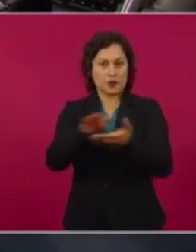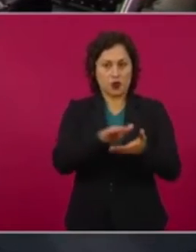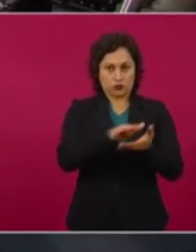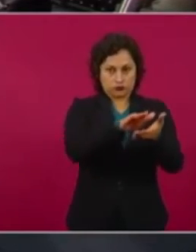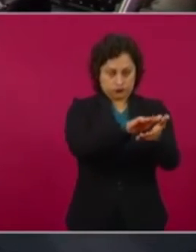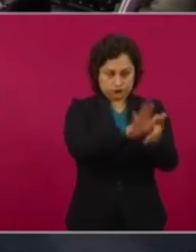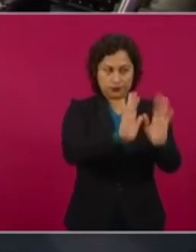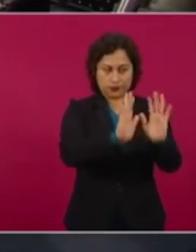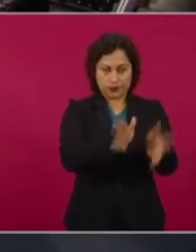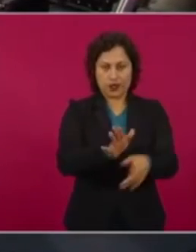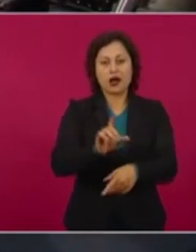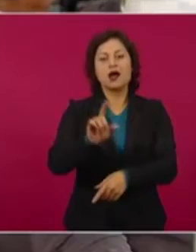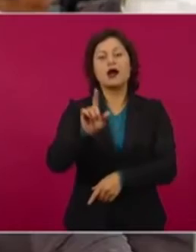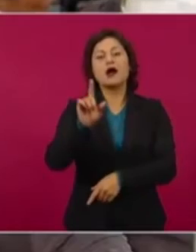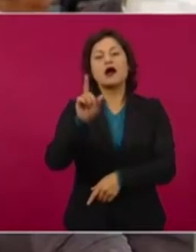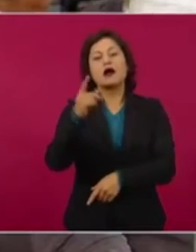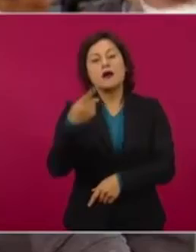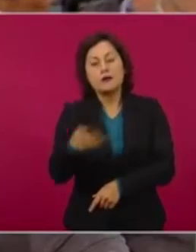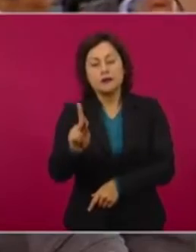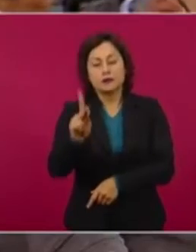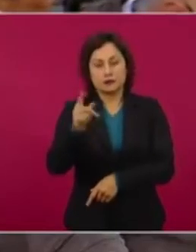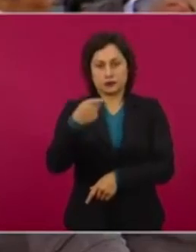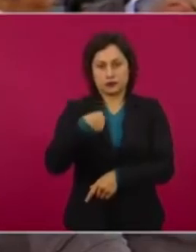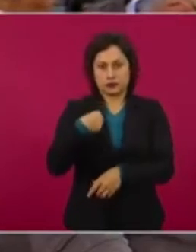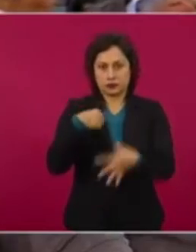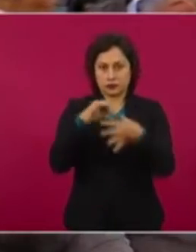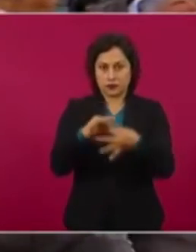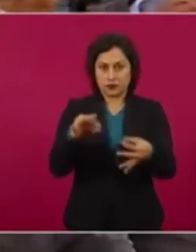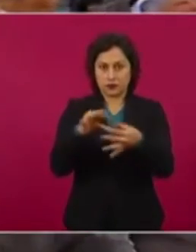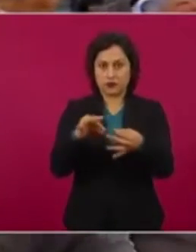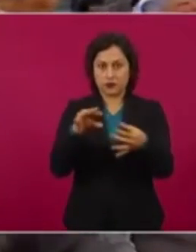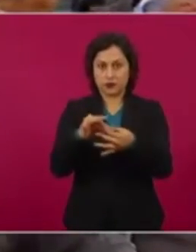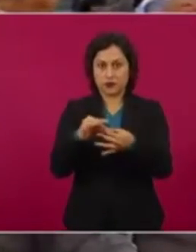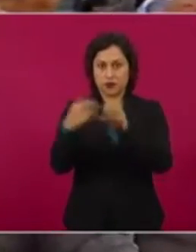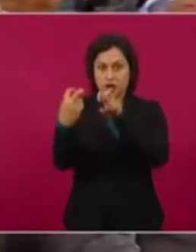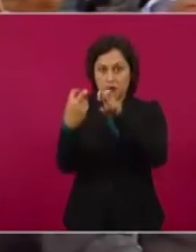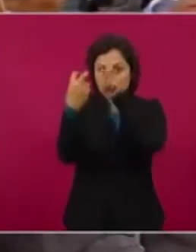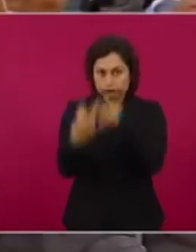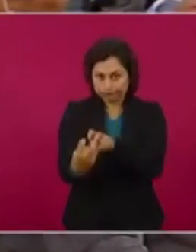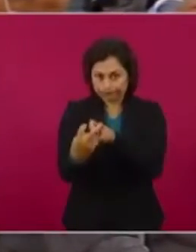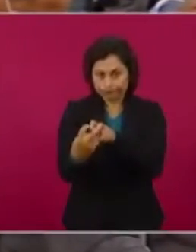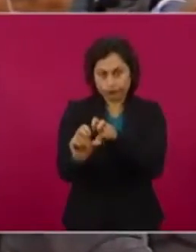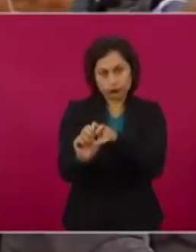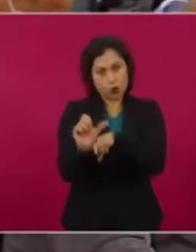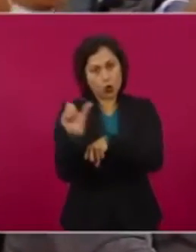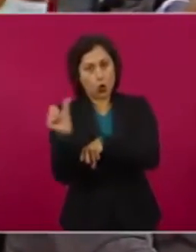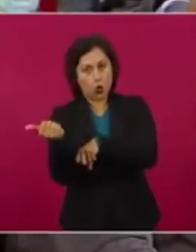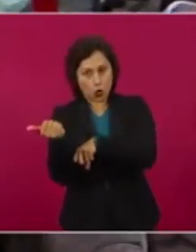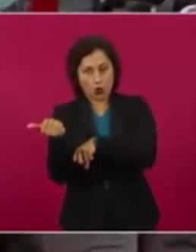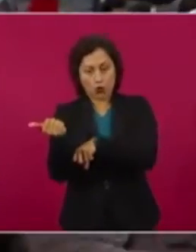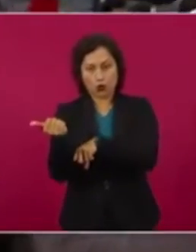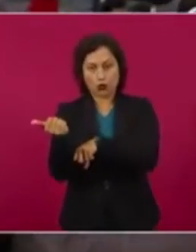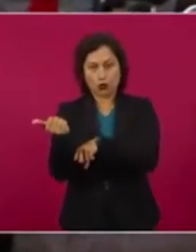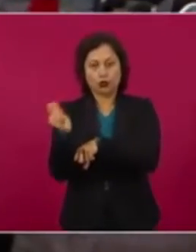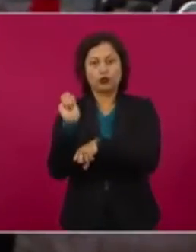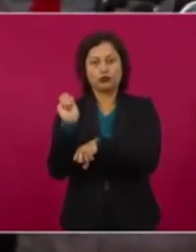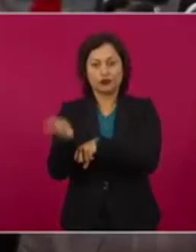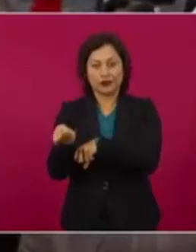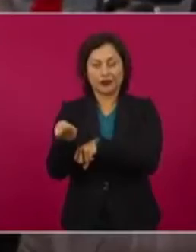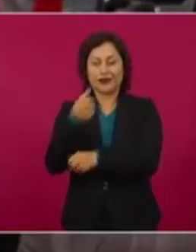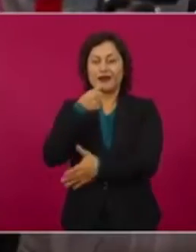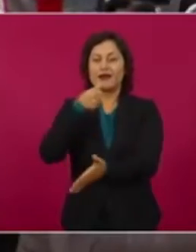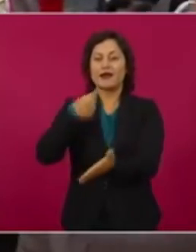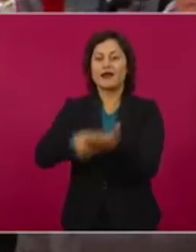hablo referente al interés de sentarnos con usted son las órdenes de aprehensión